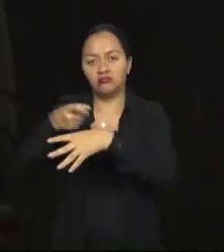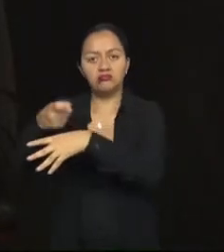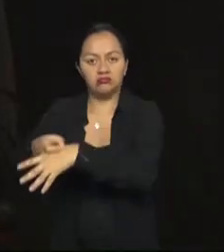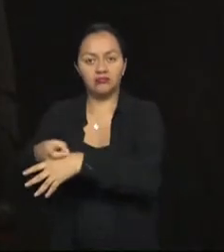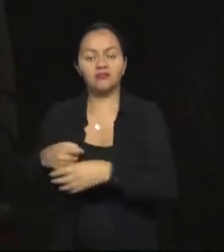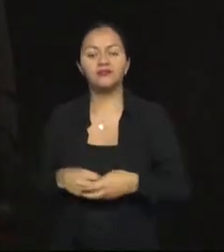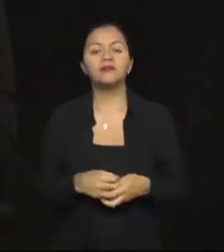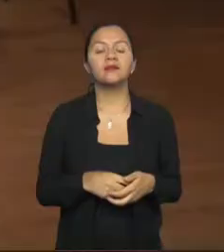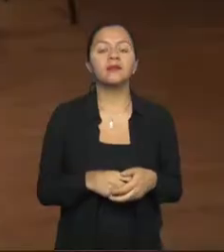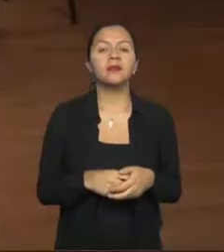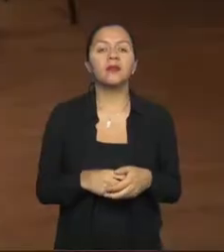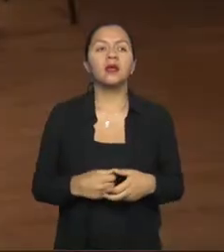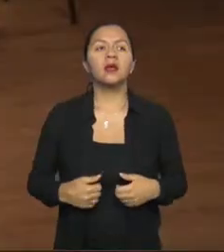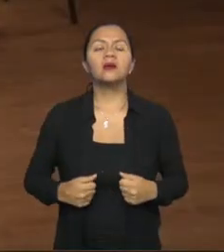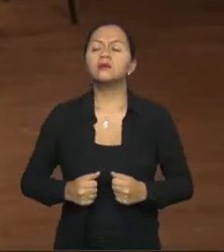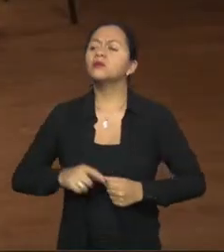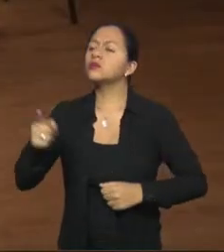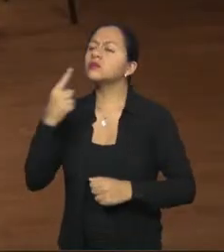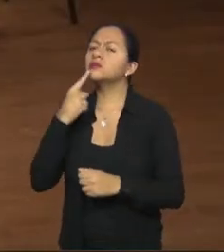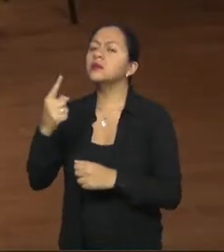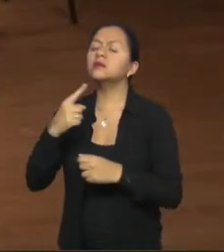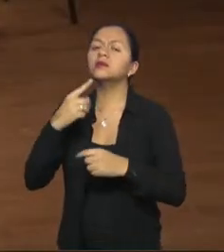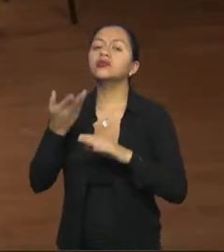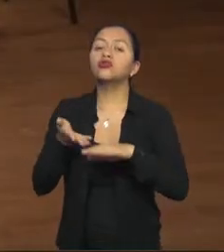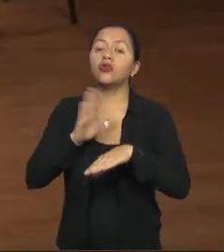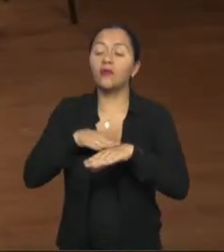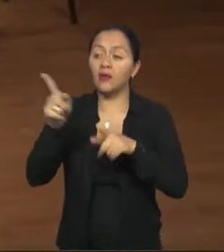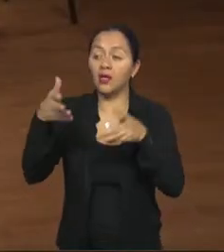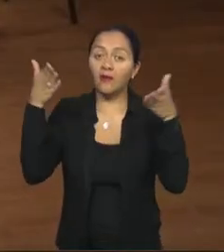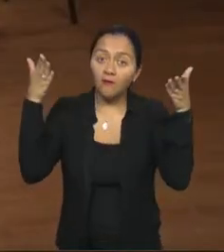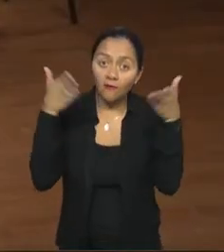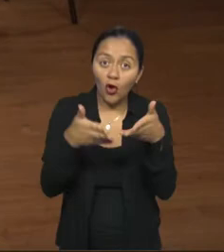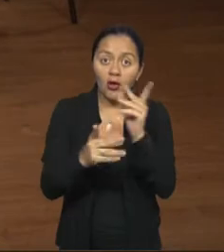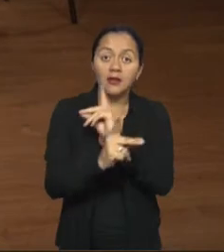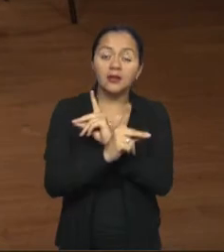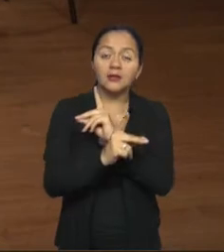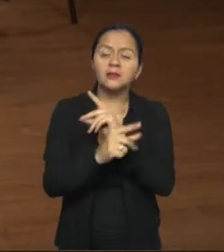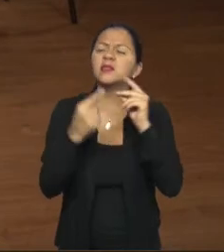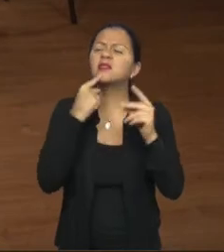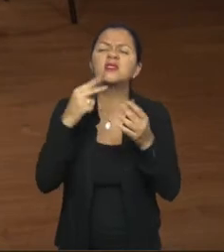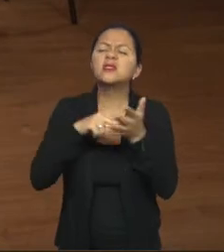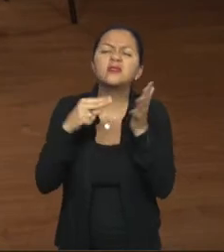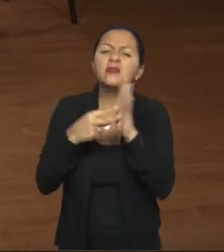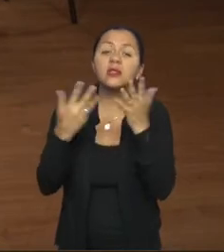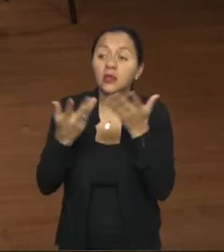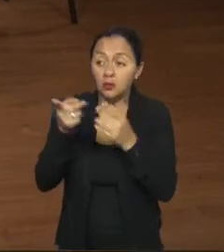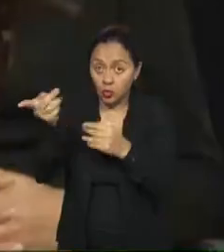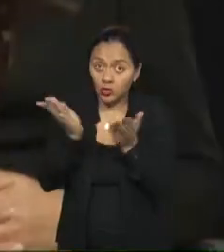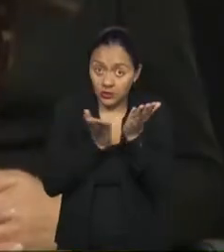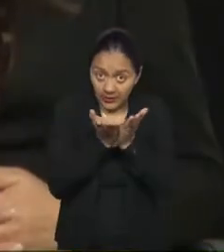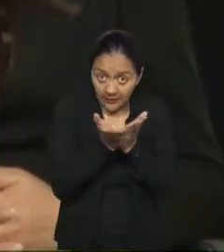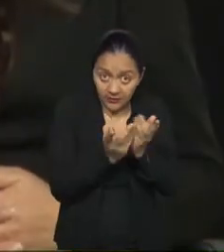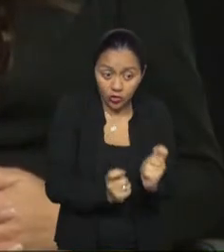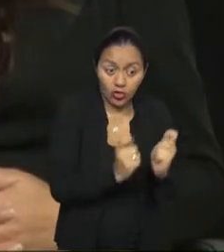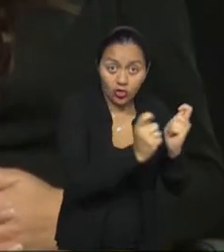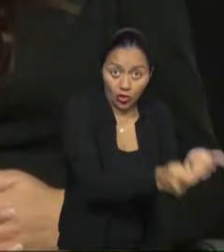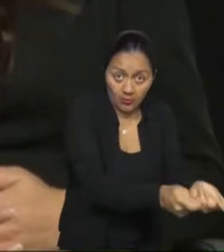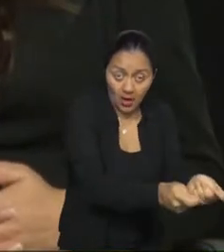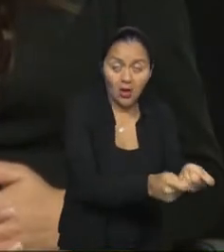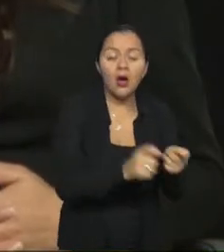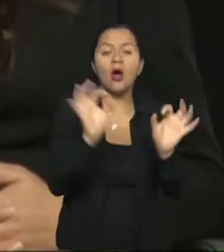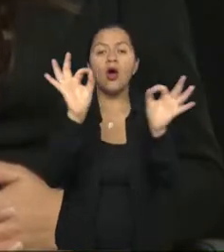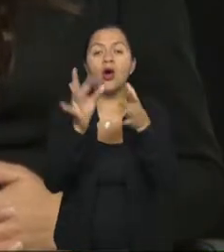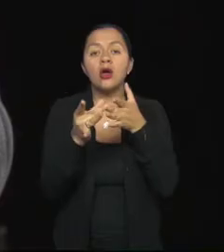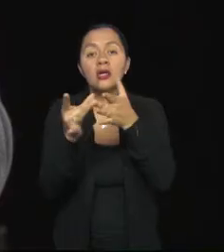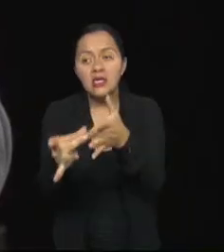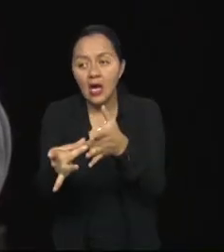también. Nosotros cubrimos. Cuando tienes, tú hablas del enfoque de que atienden discapacidad, ¿quiere decir que prestan un servicio, dan una orientación,